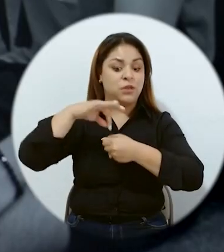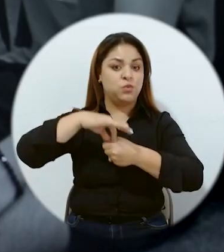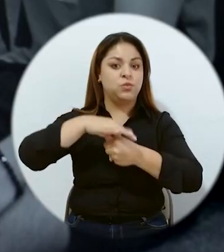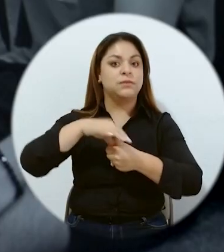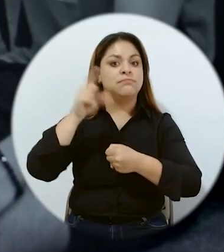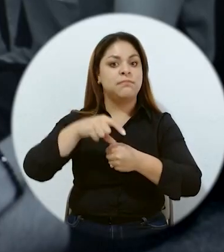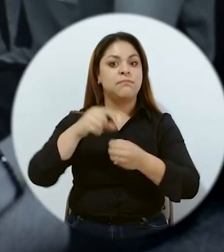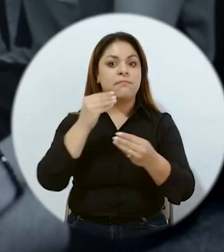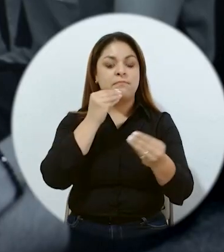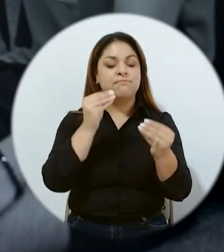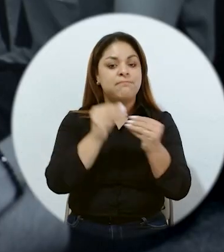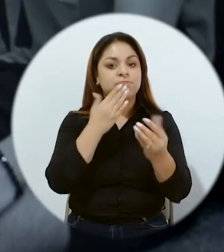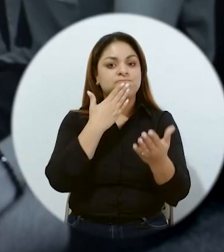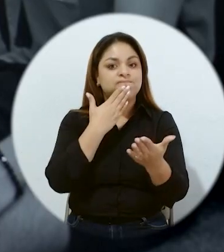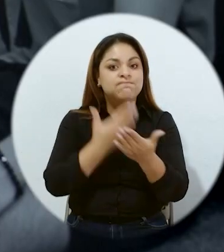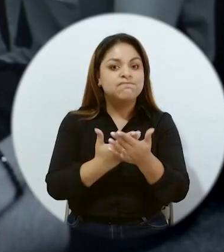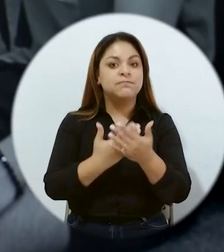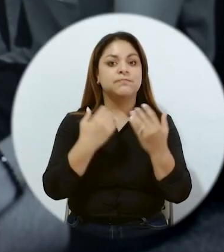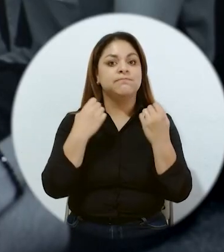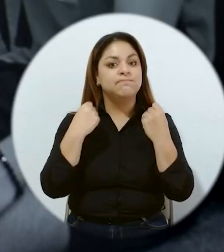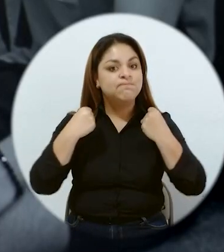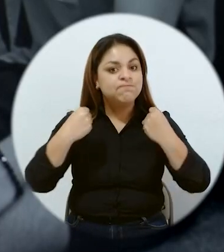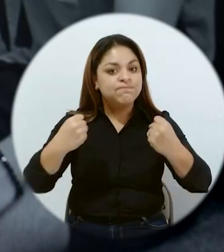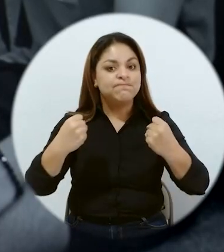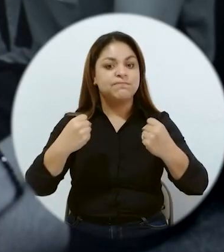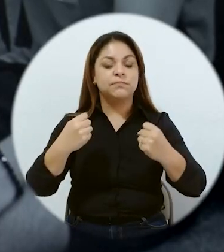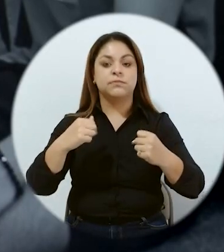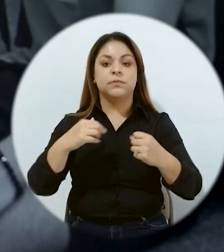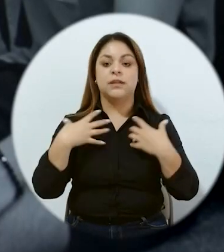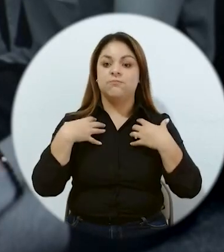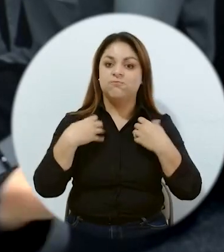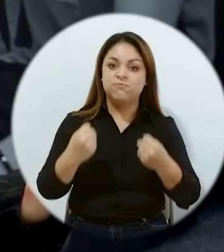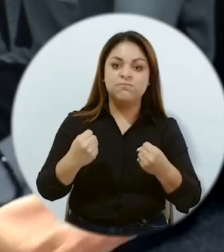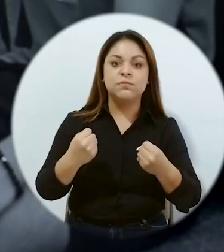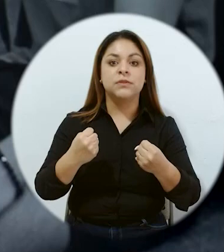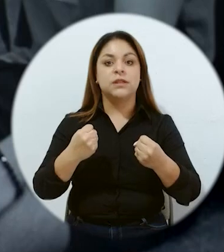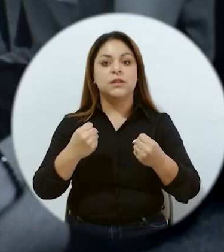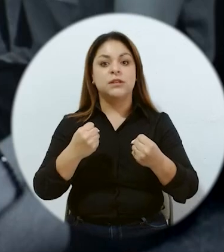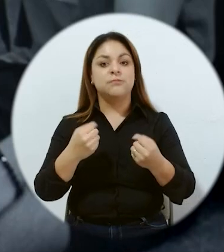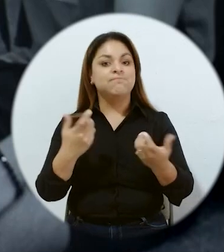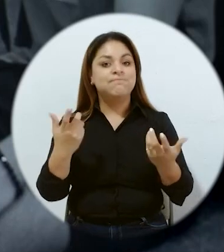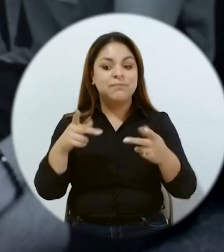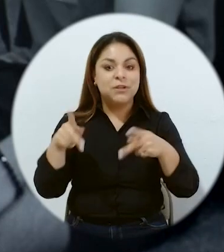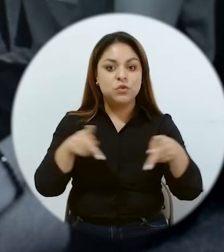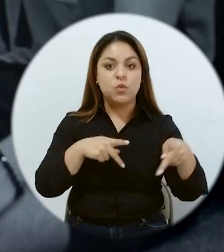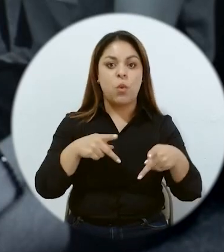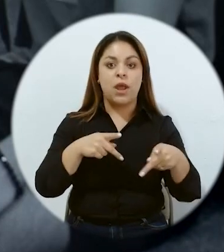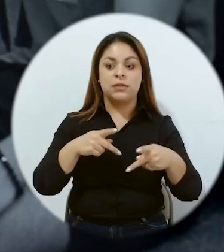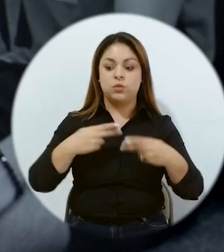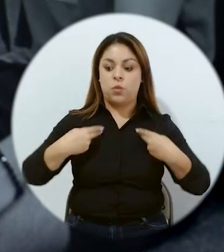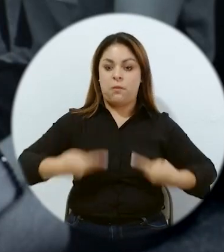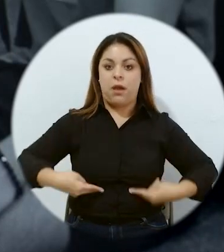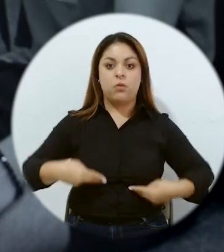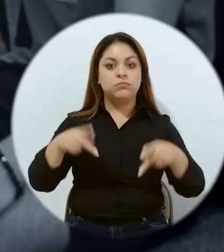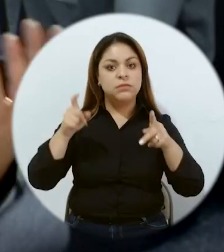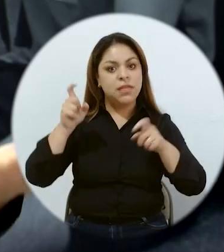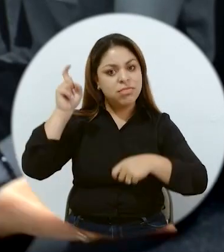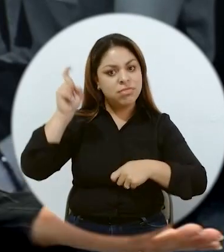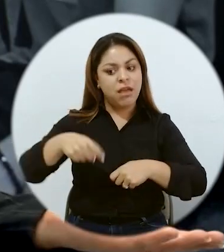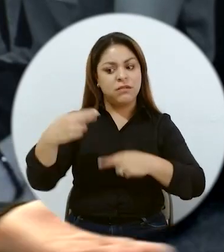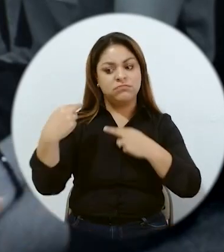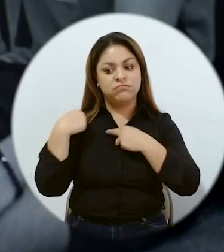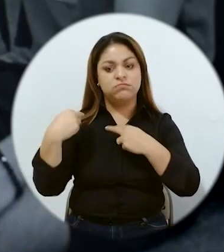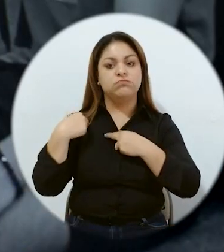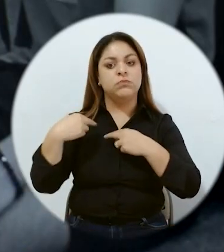más sustentable, más amigable y también que el ser humano pues interactúe de una manera más responsable con su entorno en